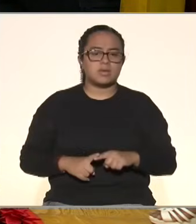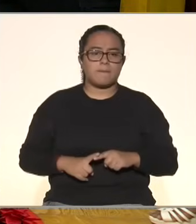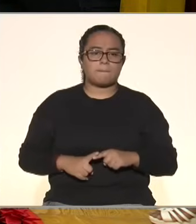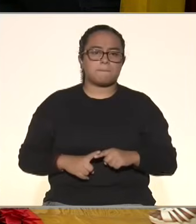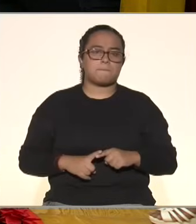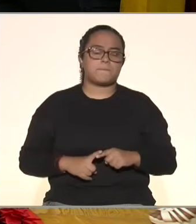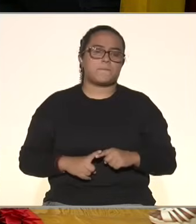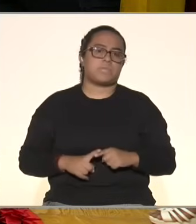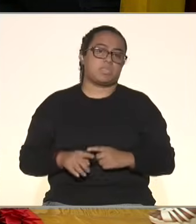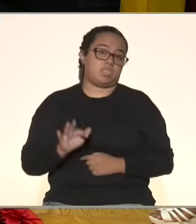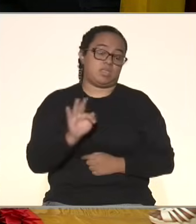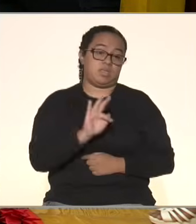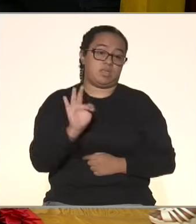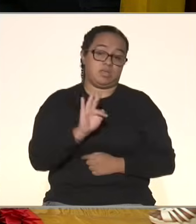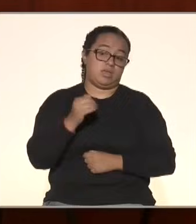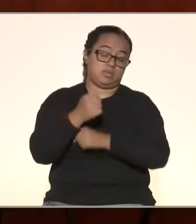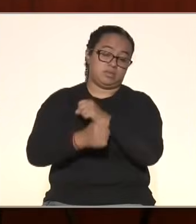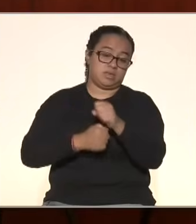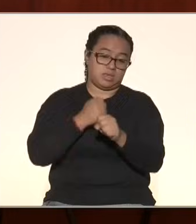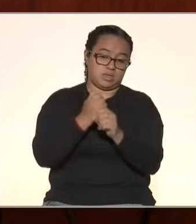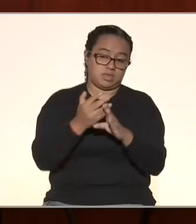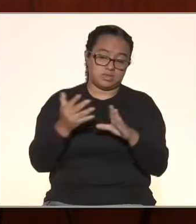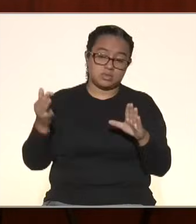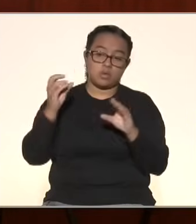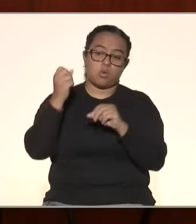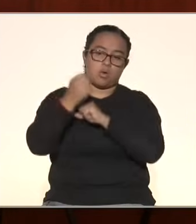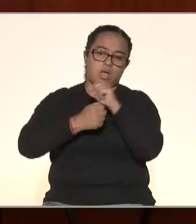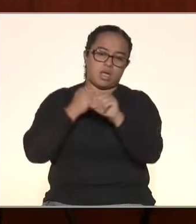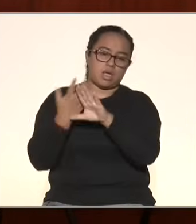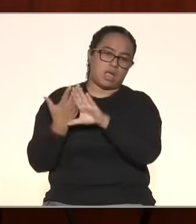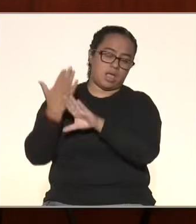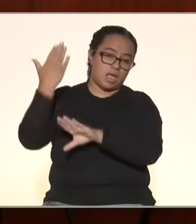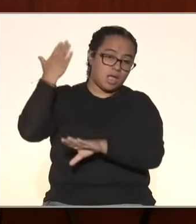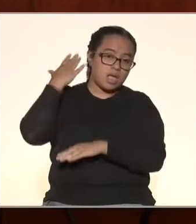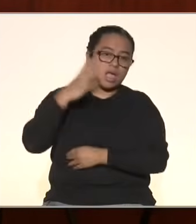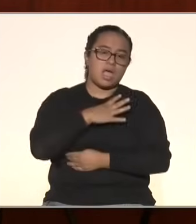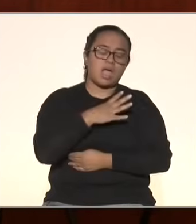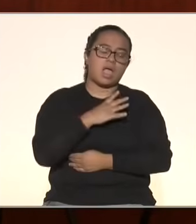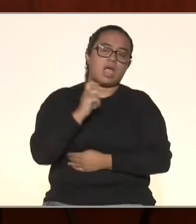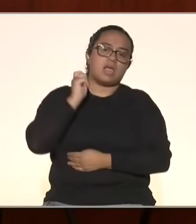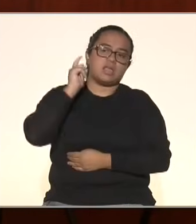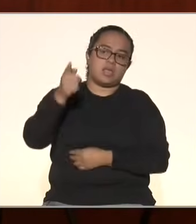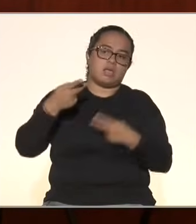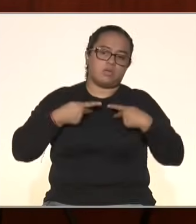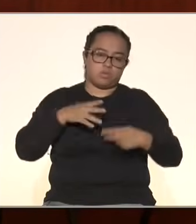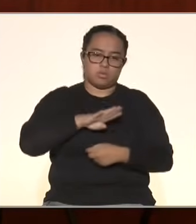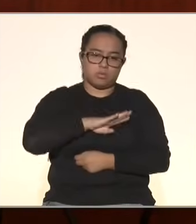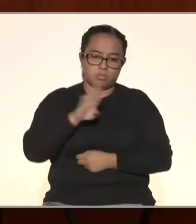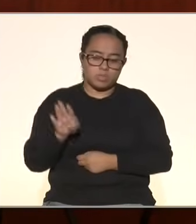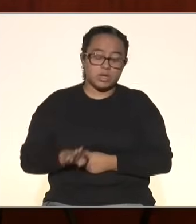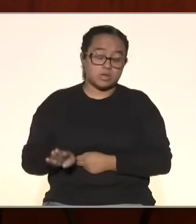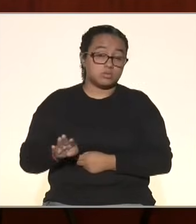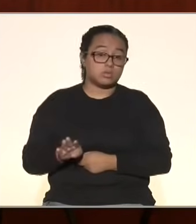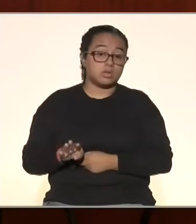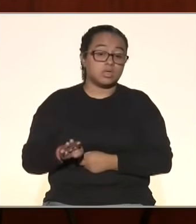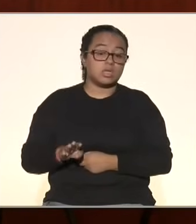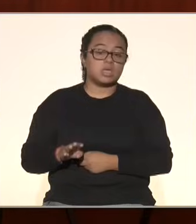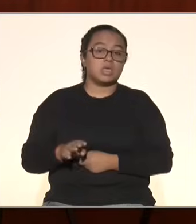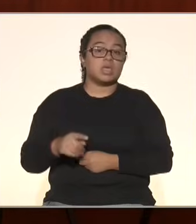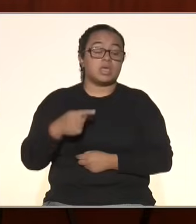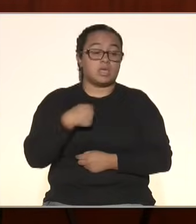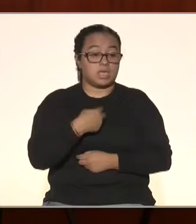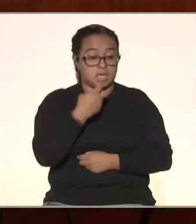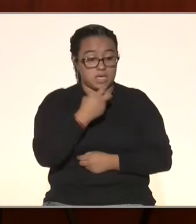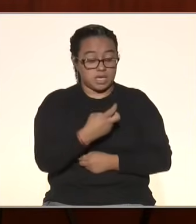que puede que durante el año o años anteriores hayamos tenido alguna pérdida, por ejemplo, y no hayamos enfrentado